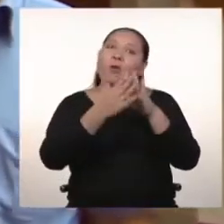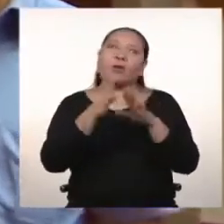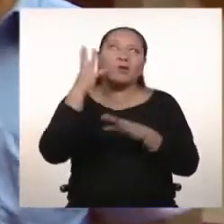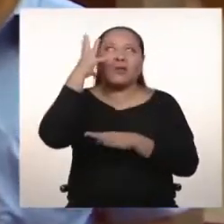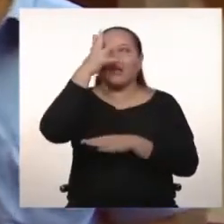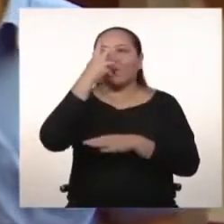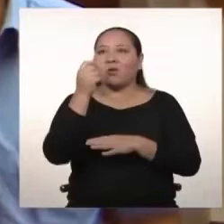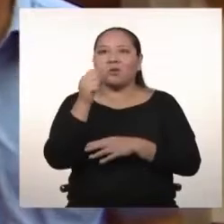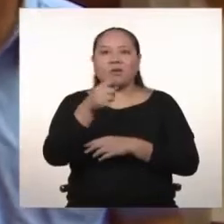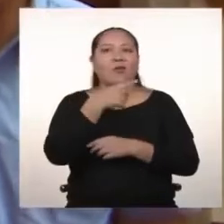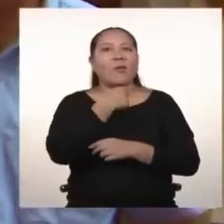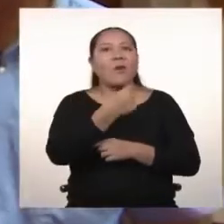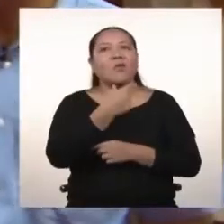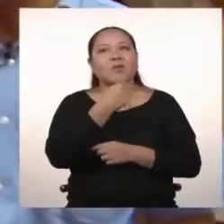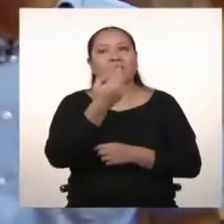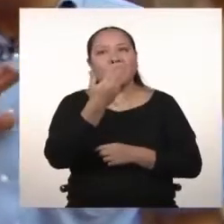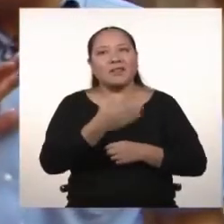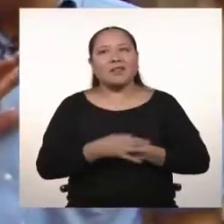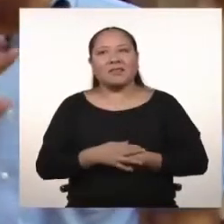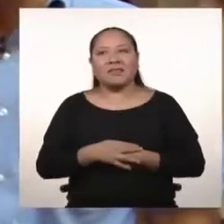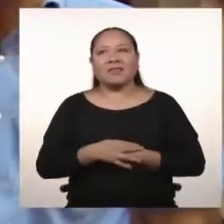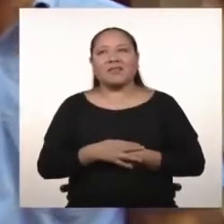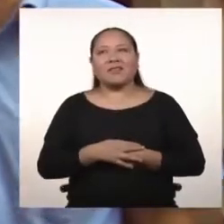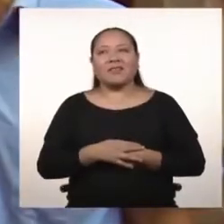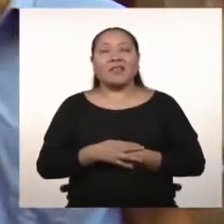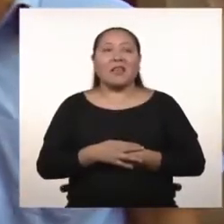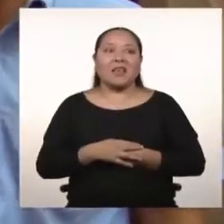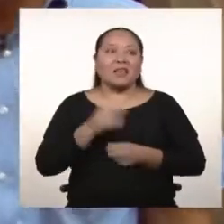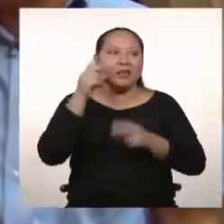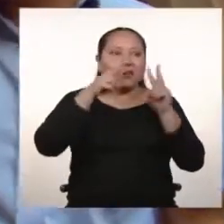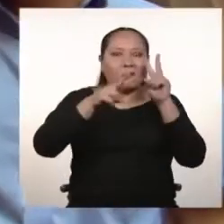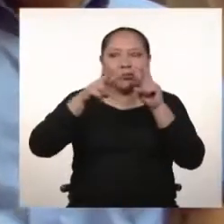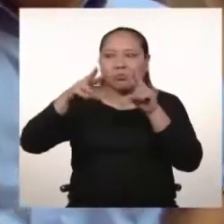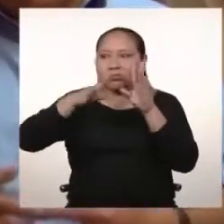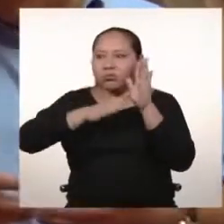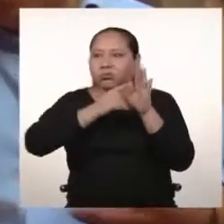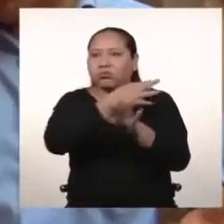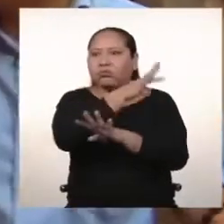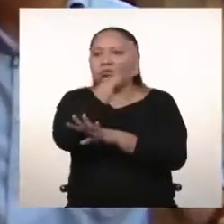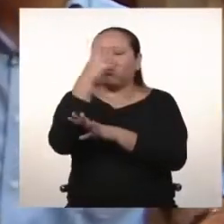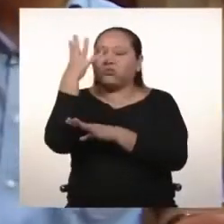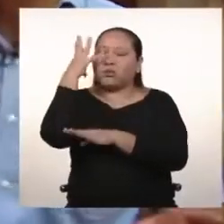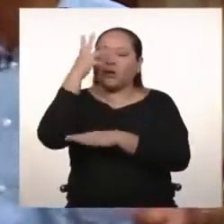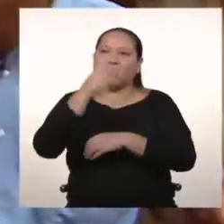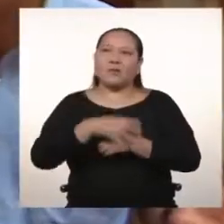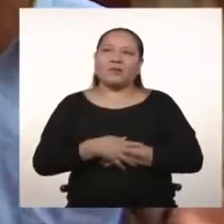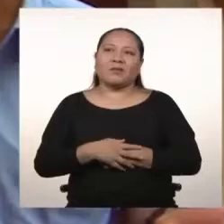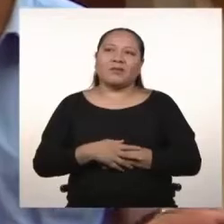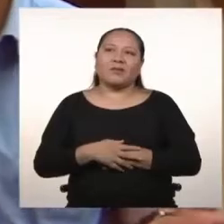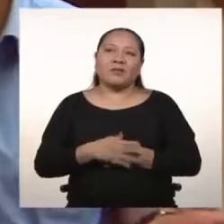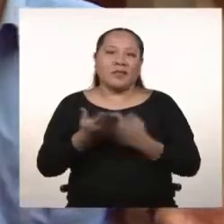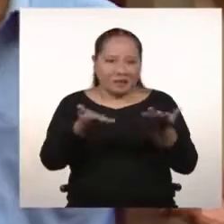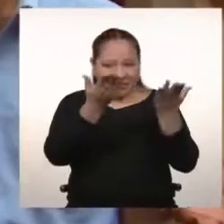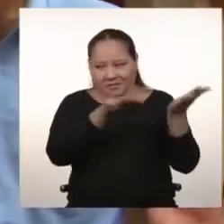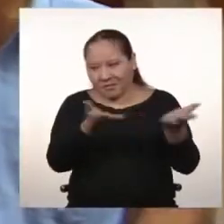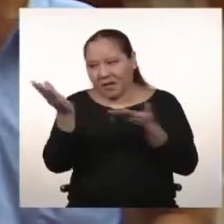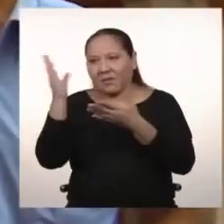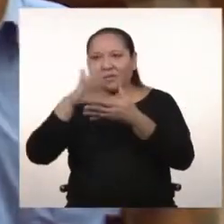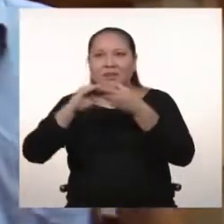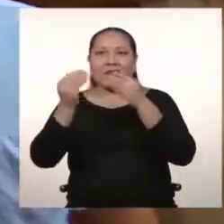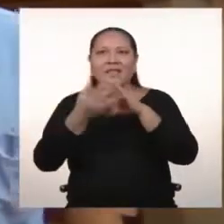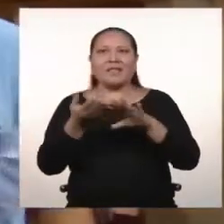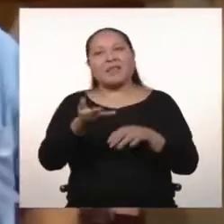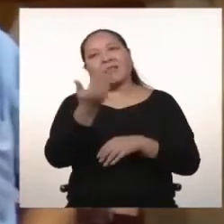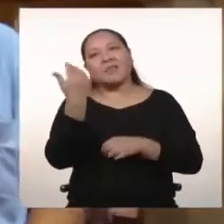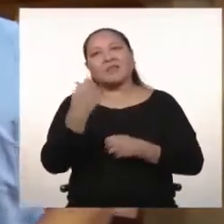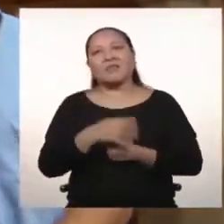lindos que te va paisaje espectacular Y bueno pues a recorrer por la historia nos